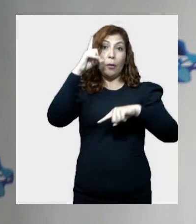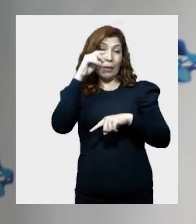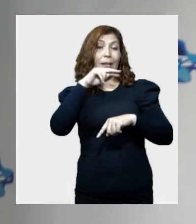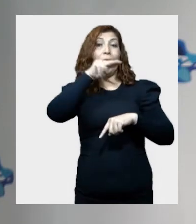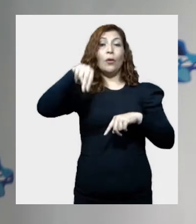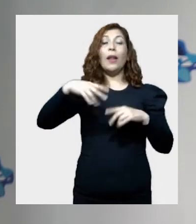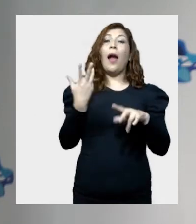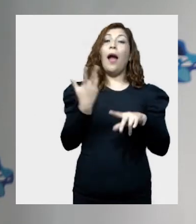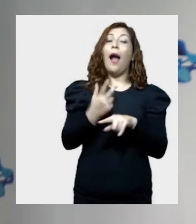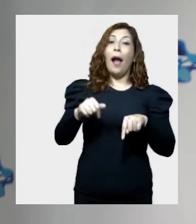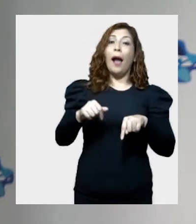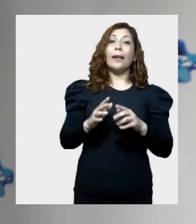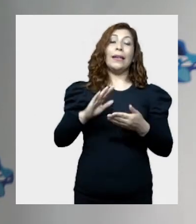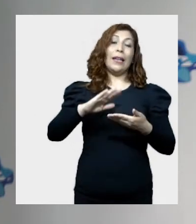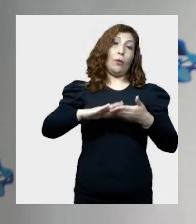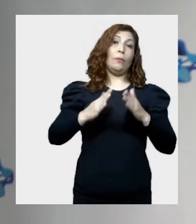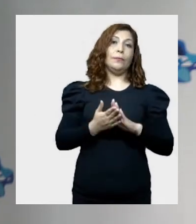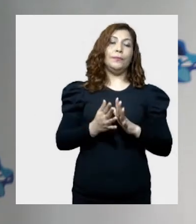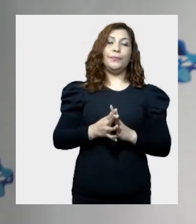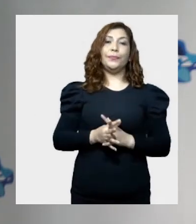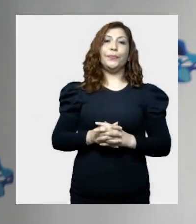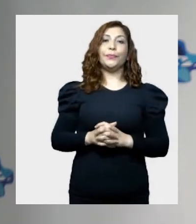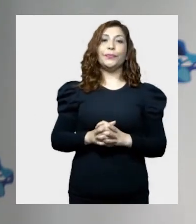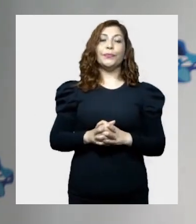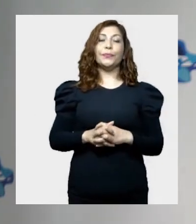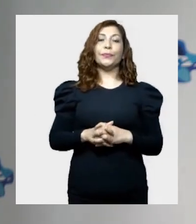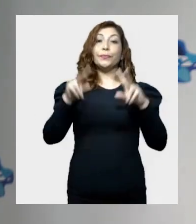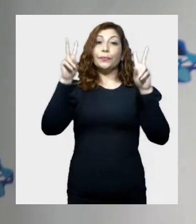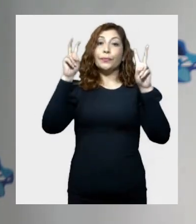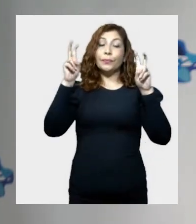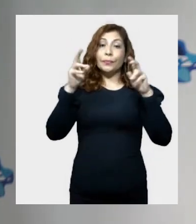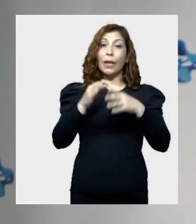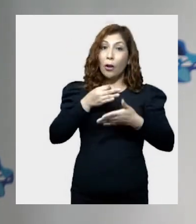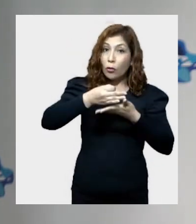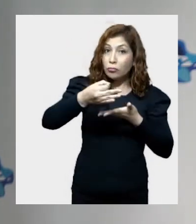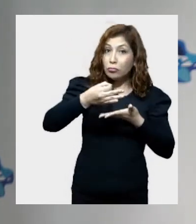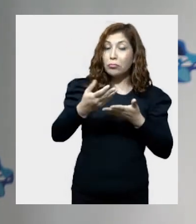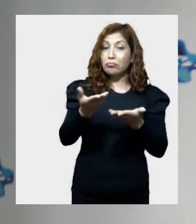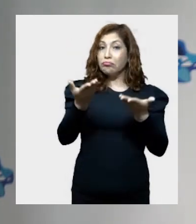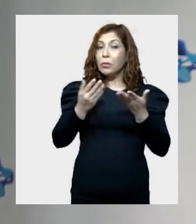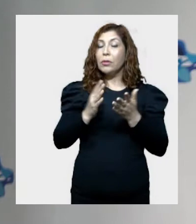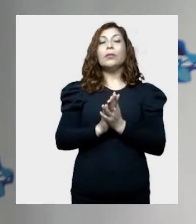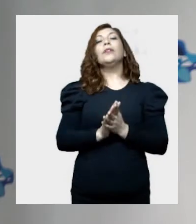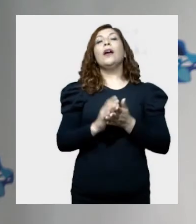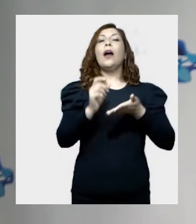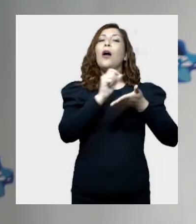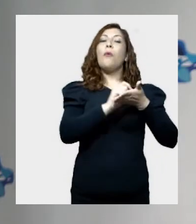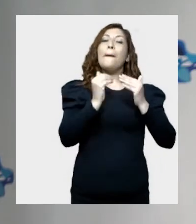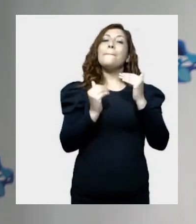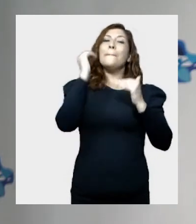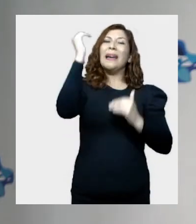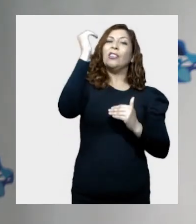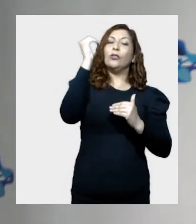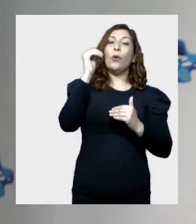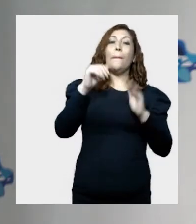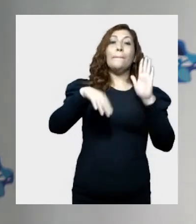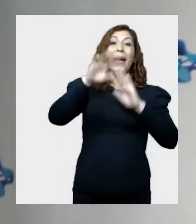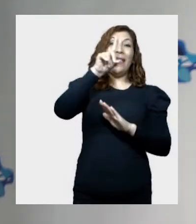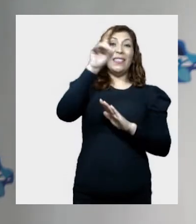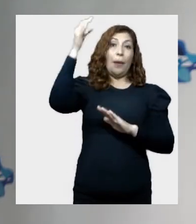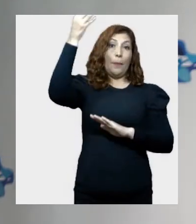escenario y nuestra comunidad. En relación con las sugerencias recibidas, registramos un aumento de más de un